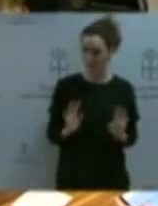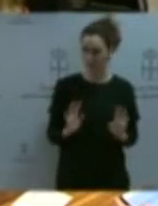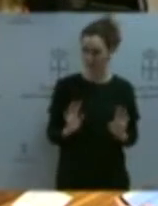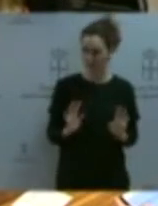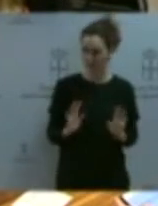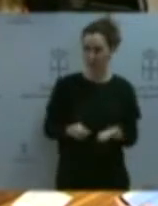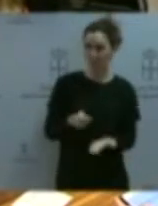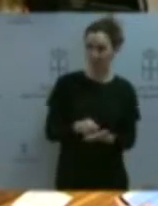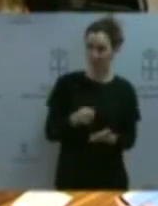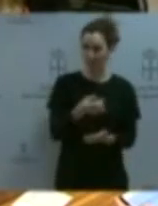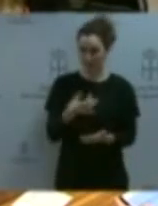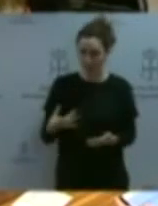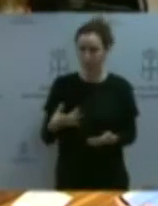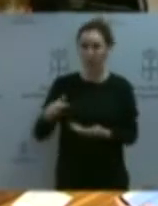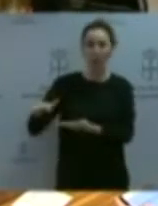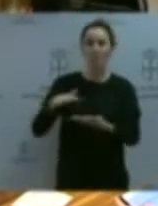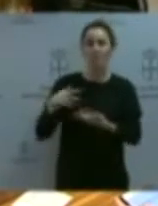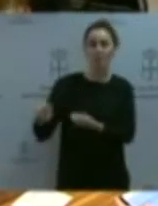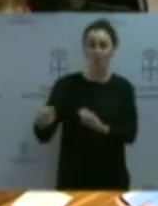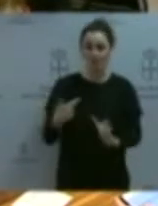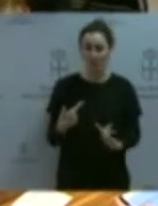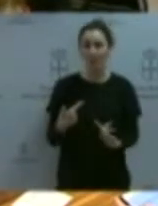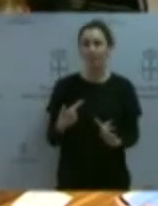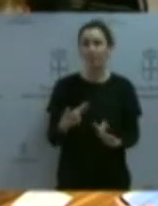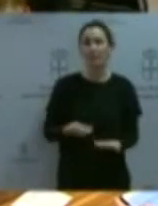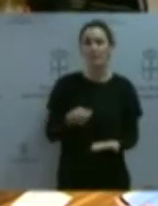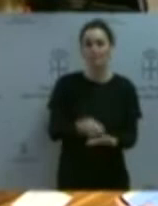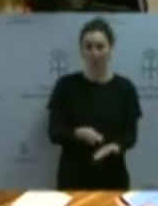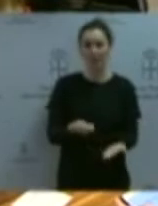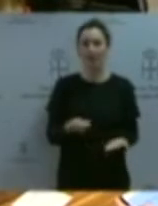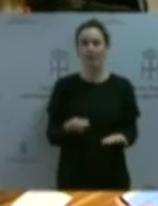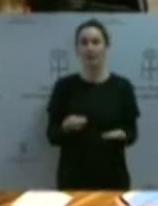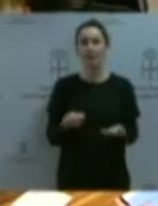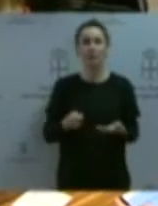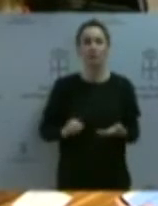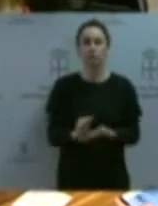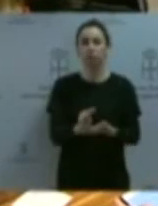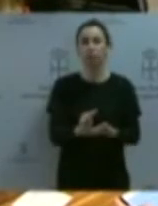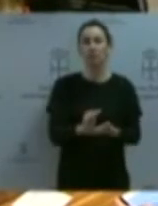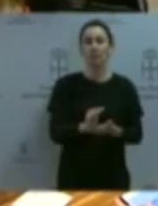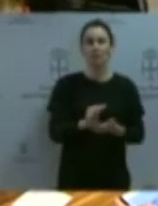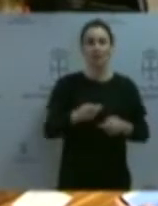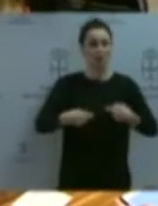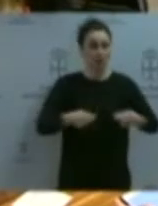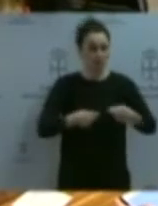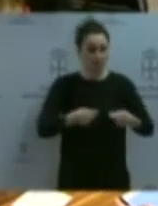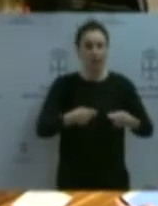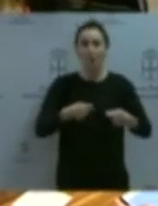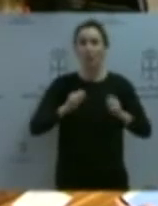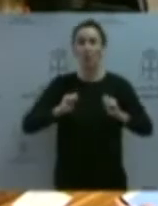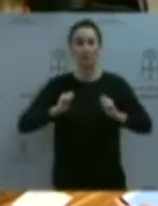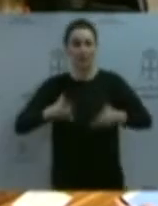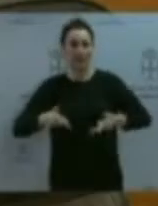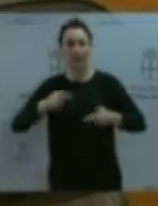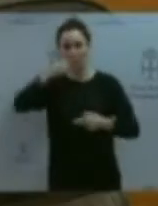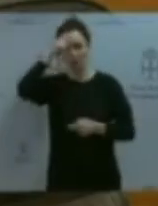puedan abonar a las ayudas a comercio, hostelería, cultura, etcétera, a todo el que lo necesita, ¿no? Es como ponemos el aparato de la Administración a